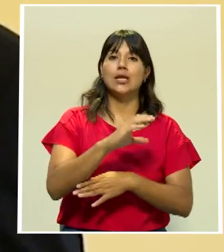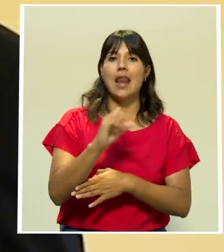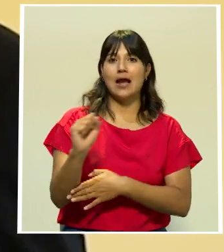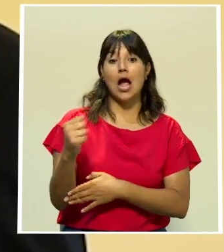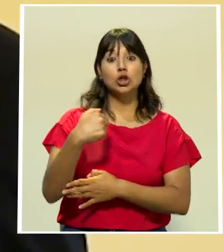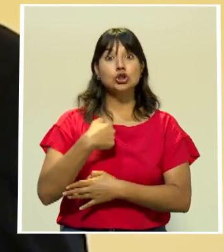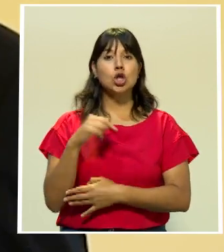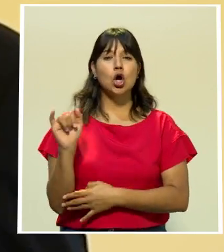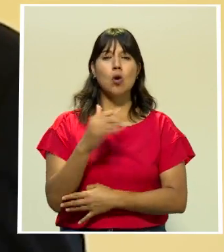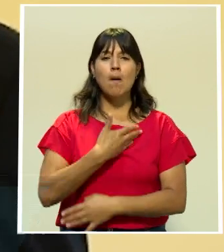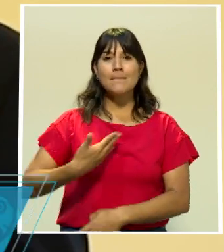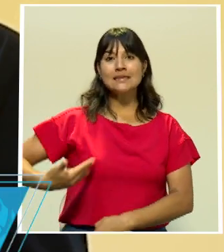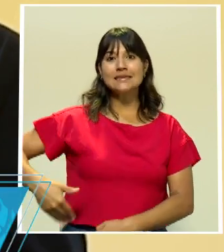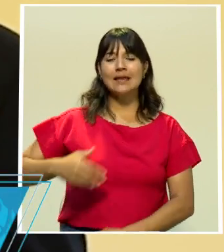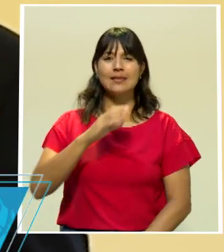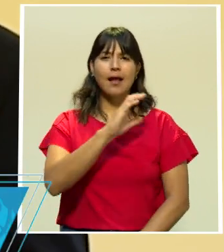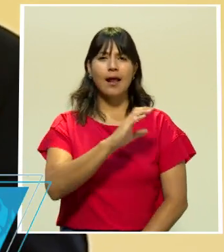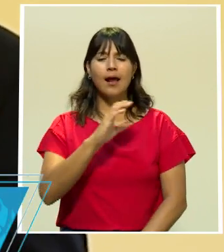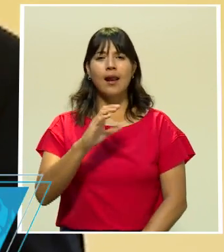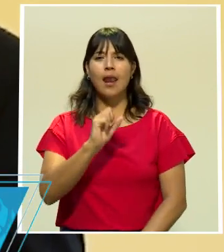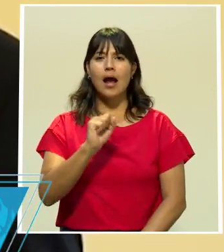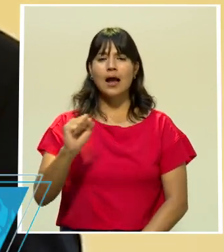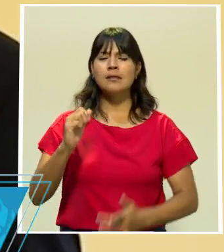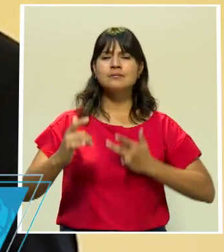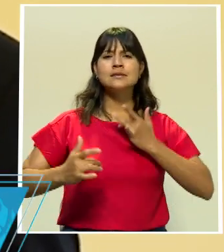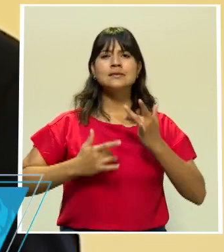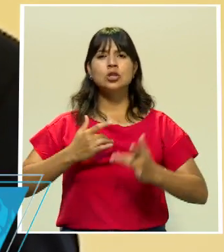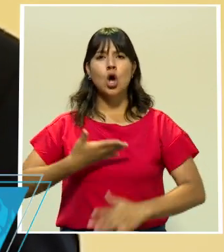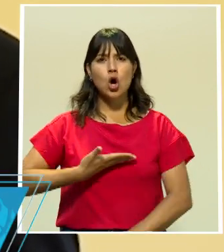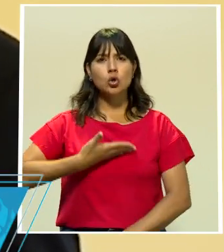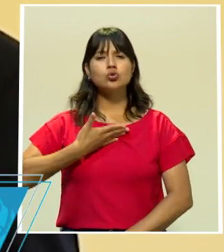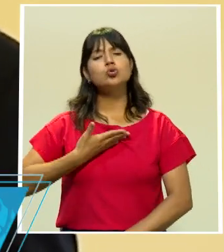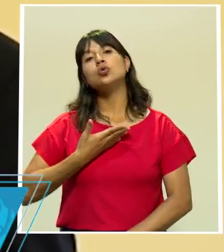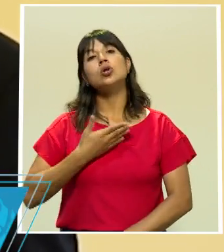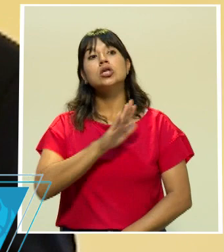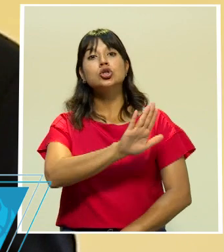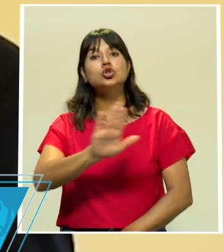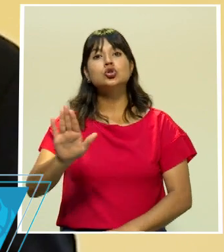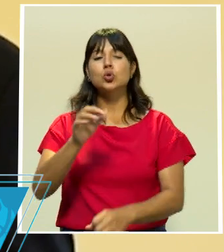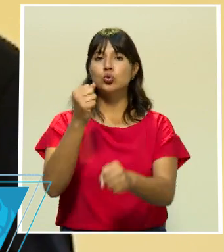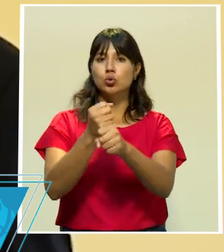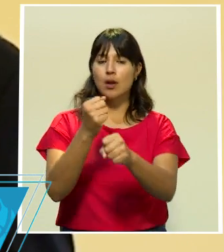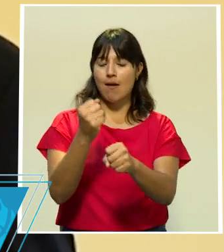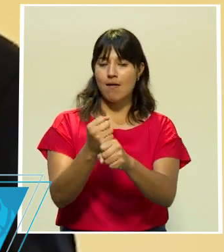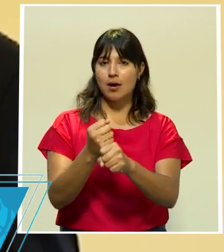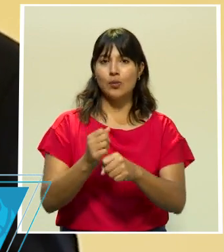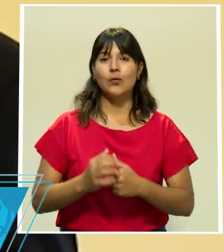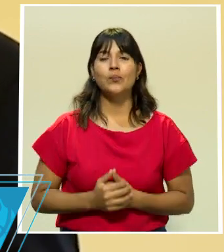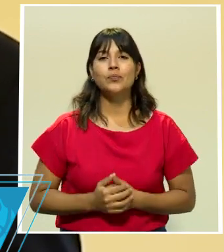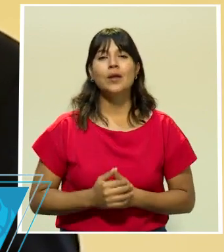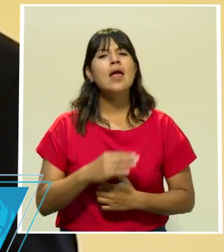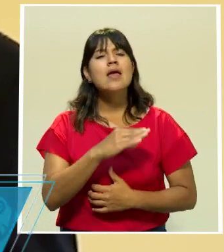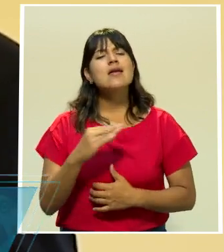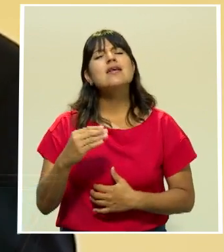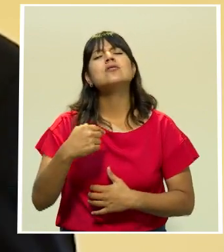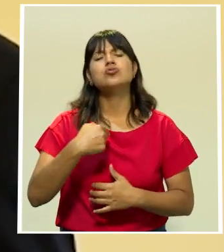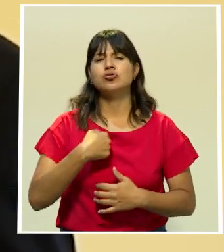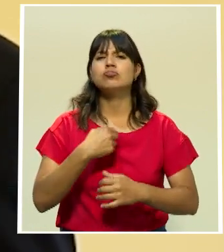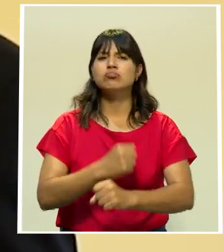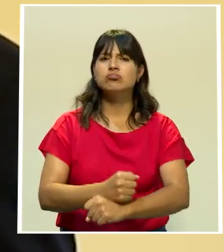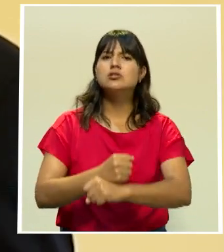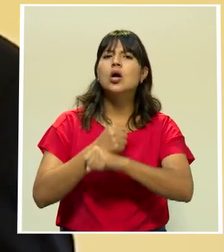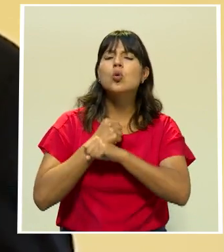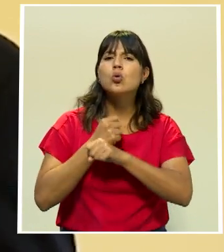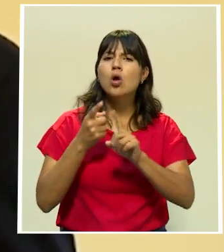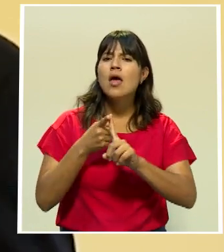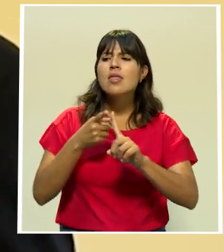presidente ejecutivo, me siento orgulloso del trabajo que ustedes realizan y les aseguro que